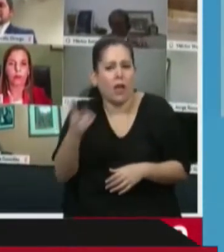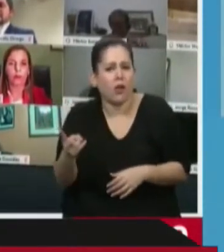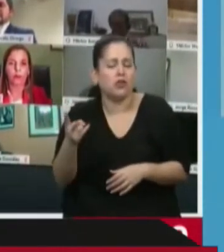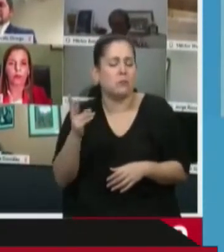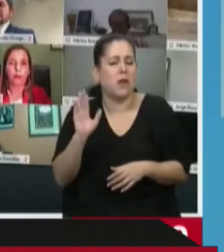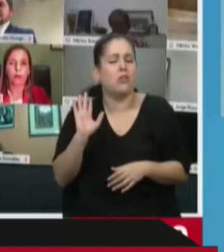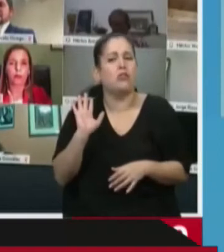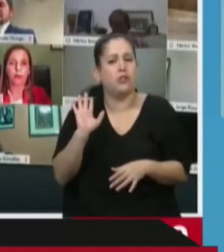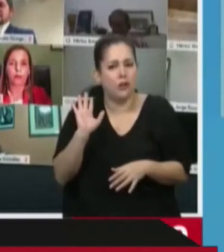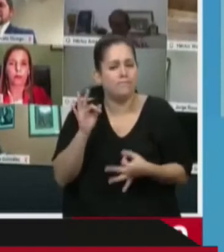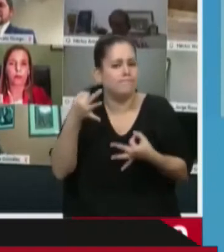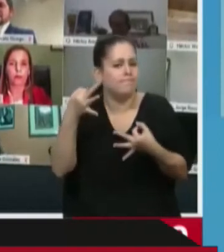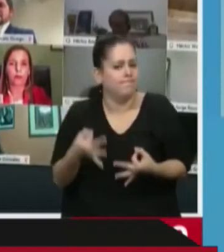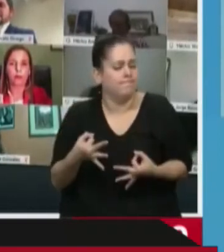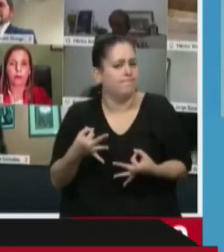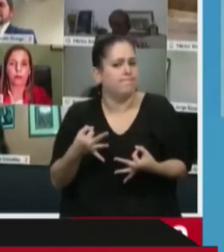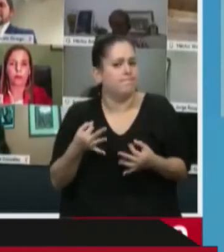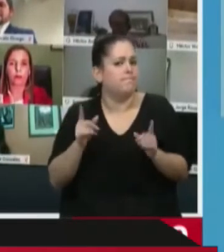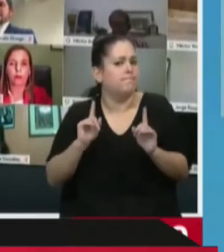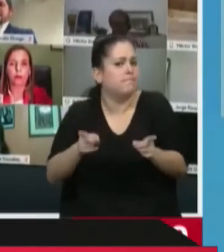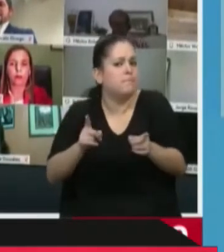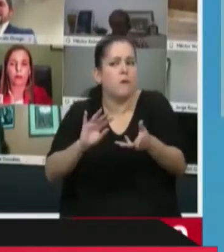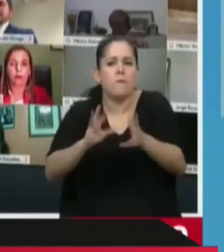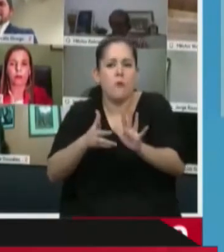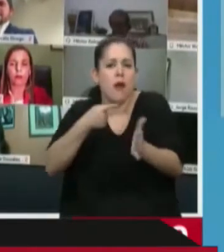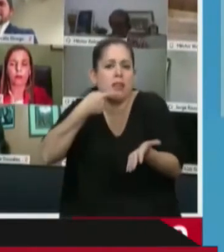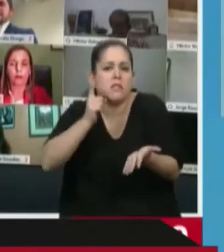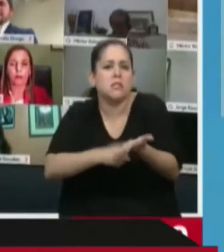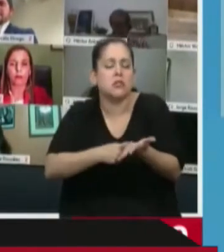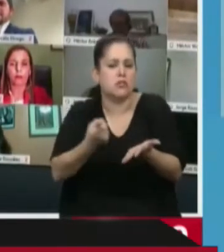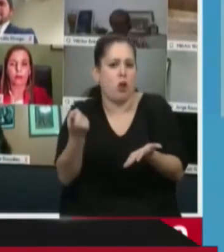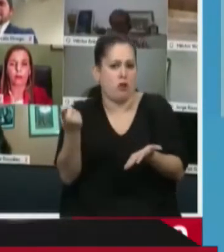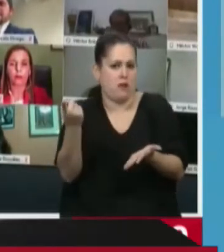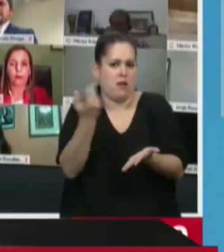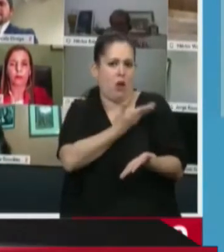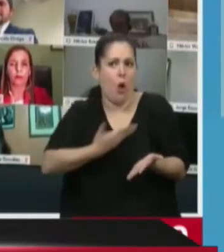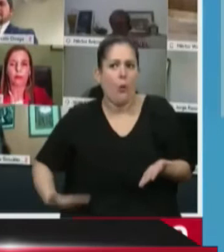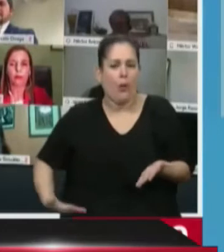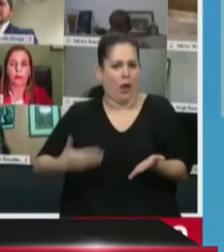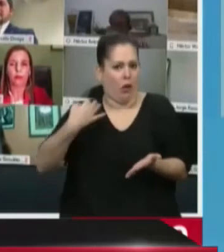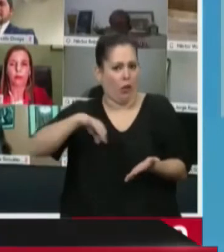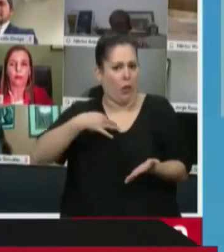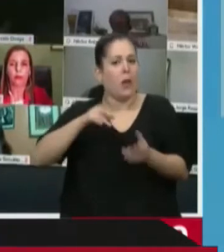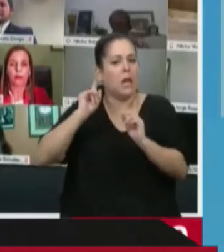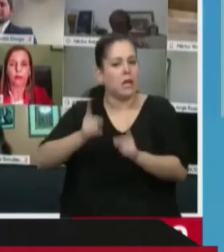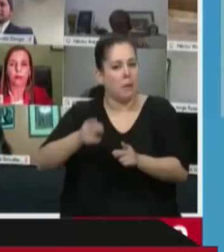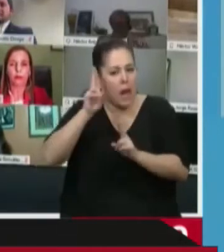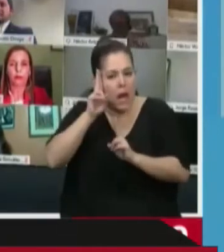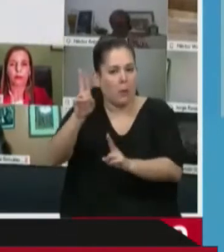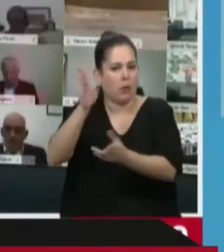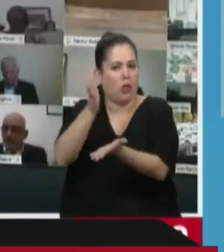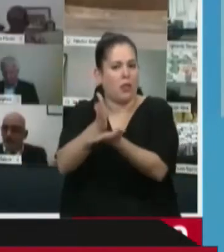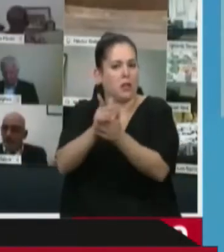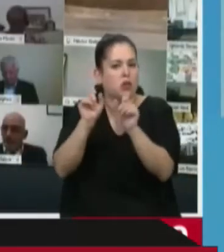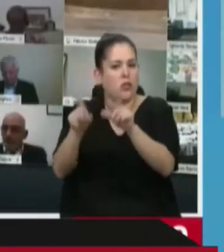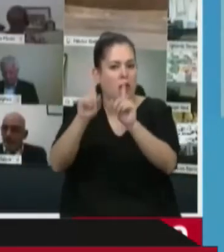auténtico reconocimiento a los derechos de las trabajadoras y los trabajadores de la educación. Y en el caso de la provincia de Santa Fe, esos derechos